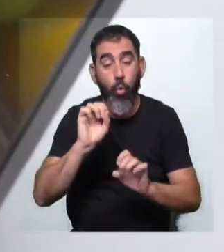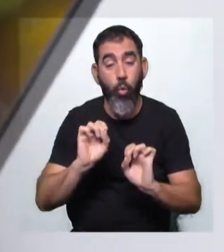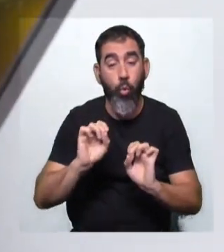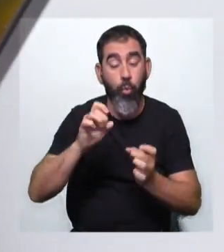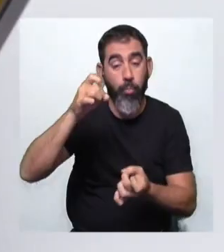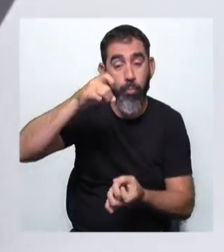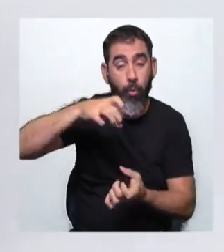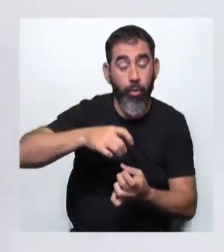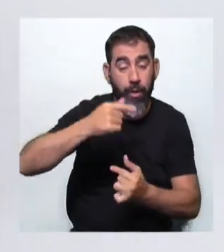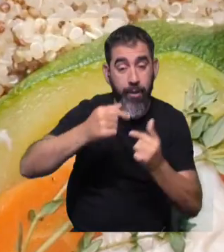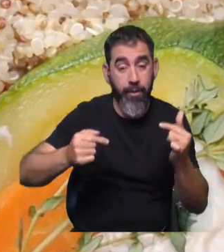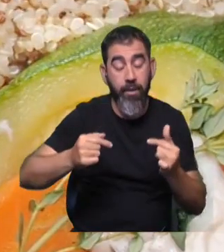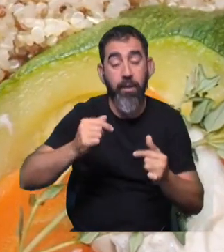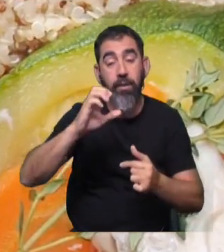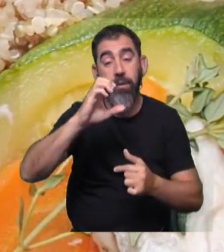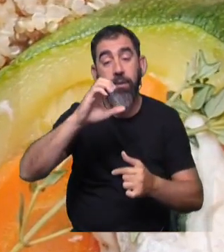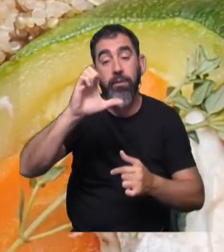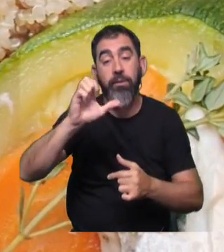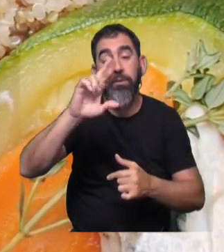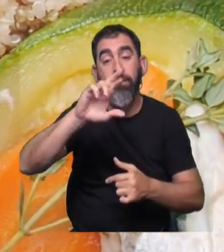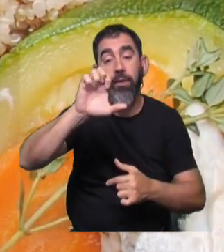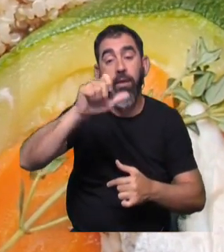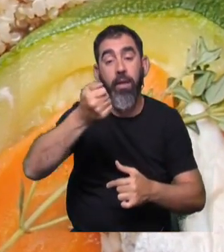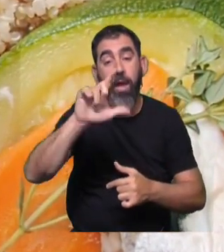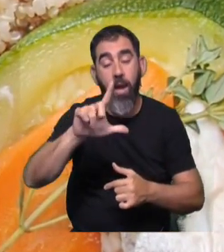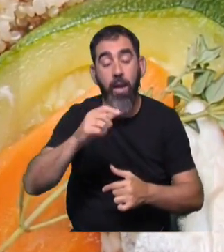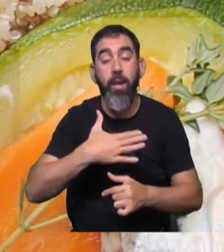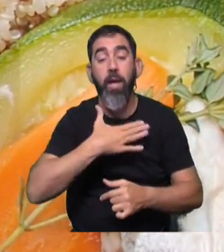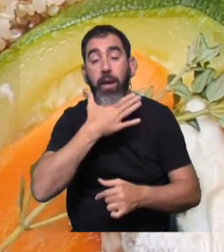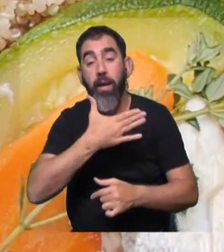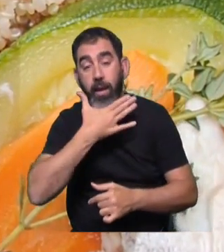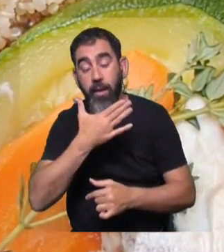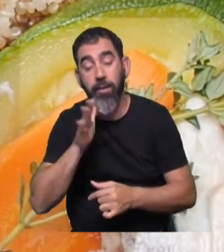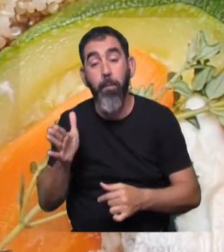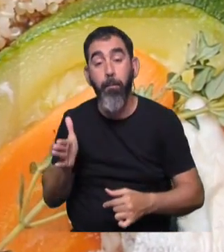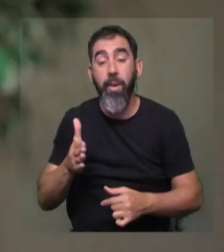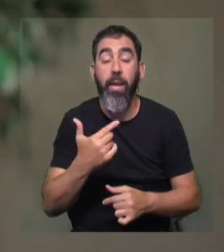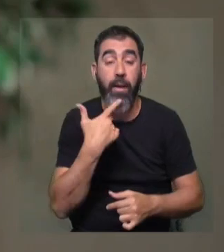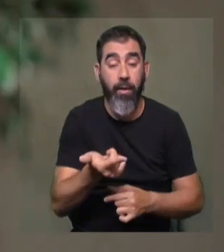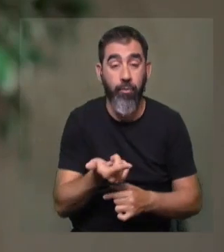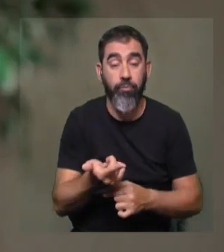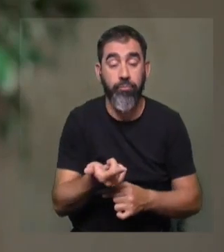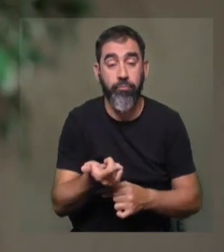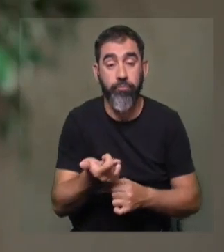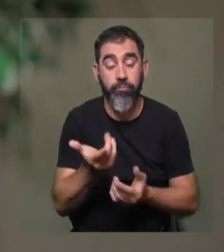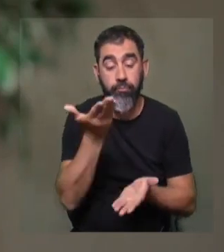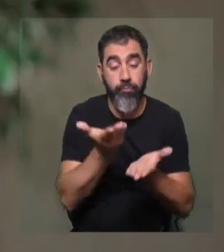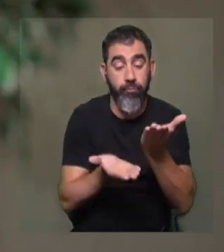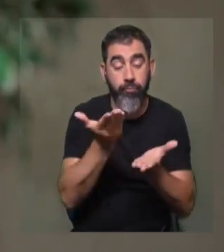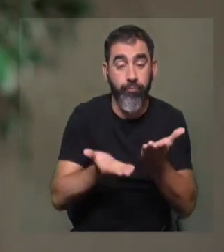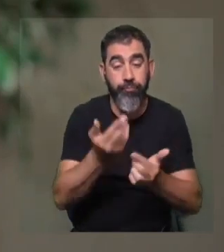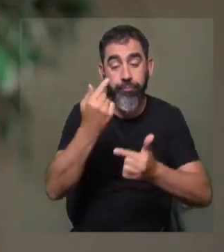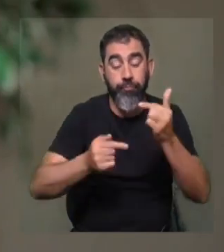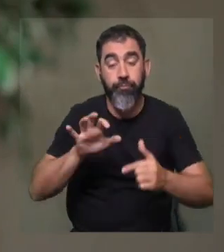proteínas, de cereales, el consumo de grasas, el pescado, por ejemplo, bueno, y eso lo correlacionamos con